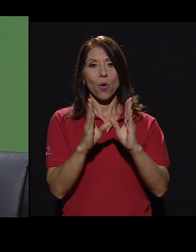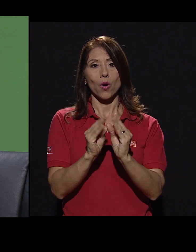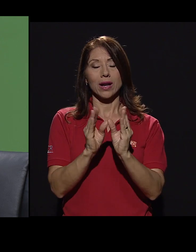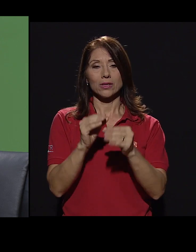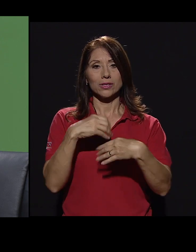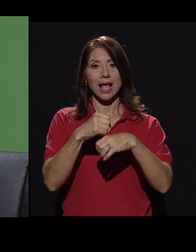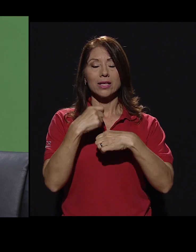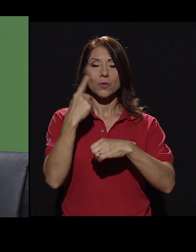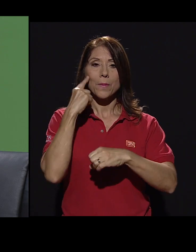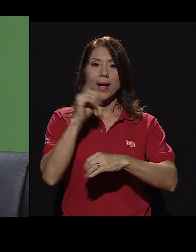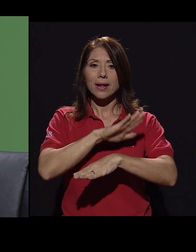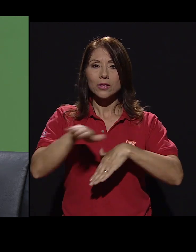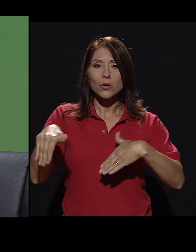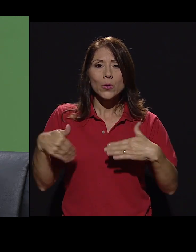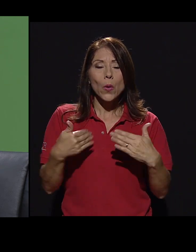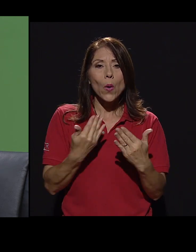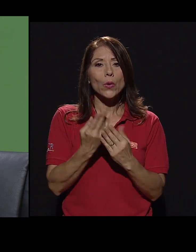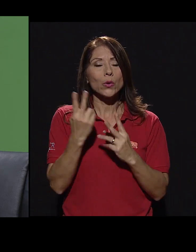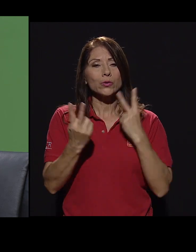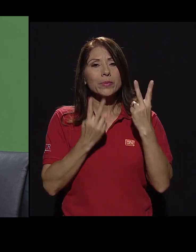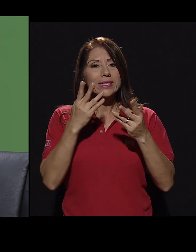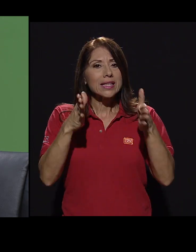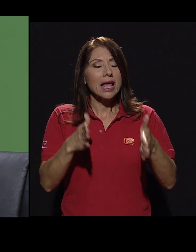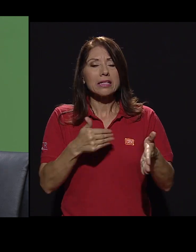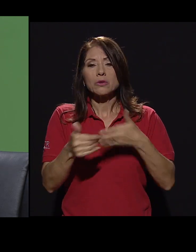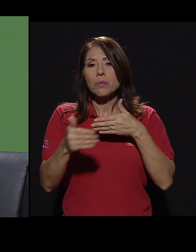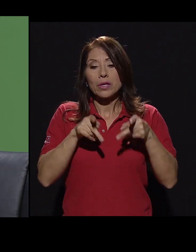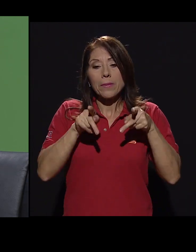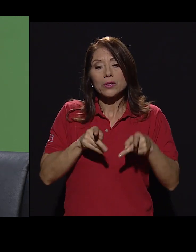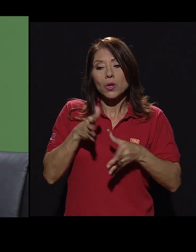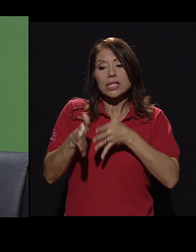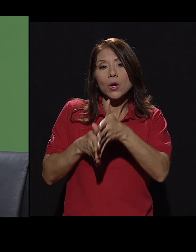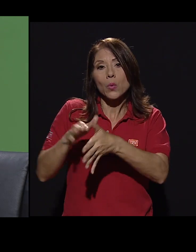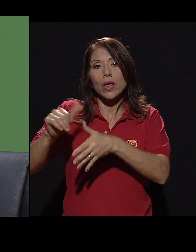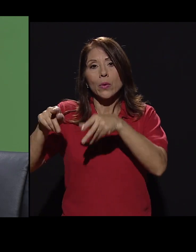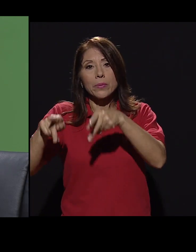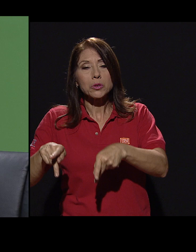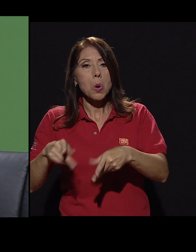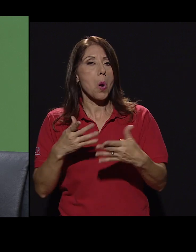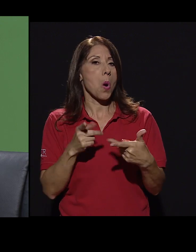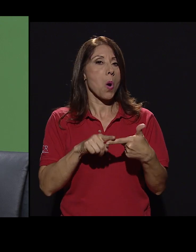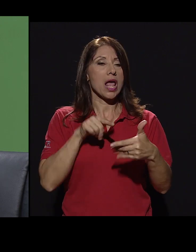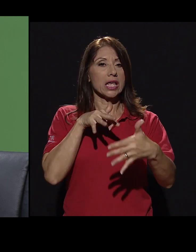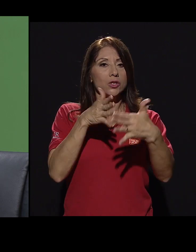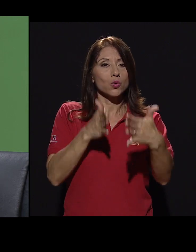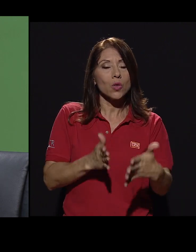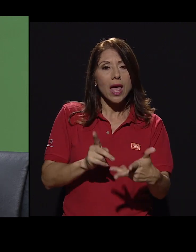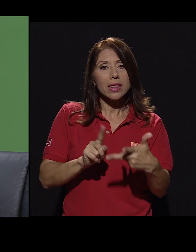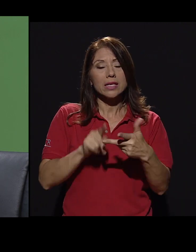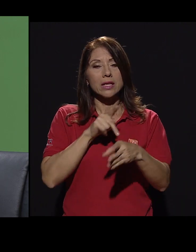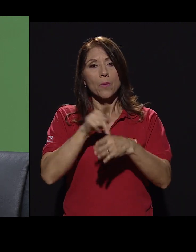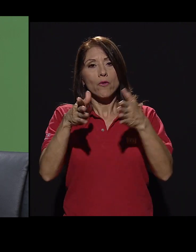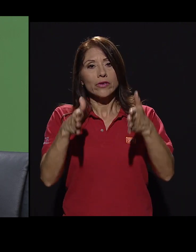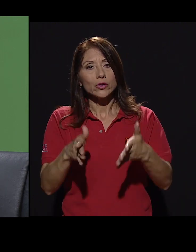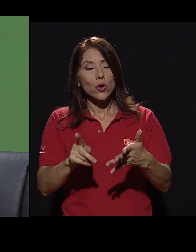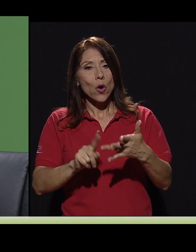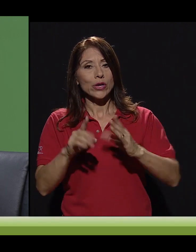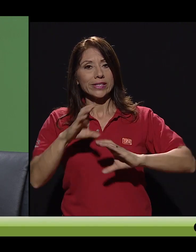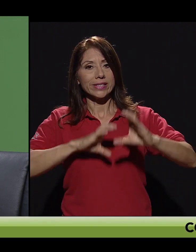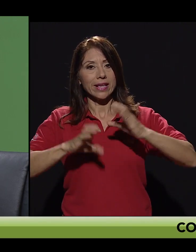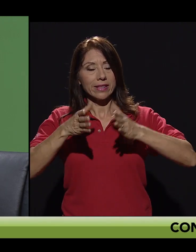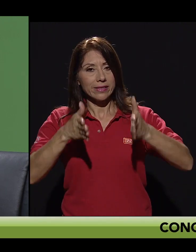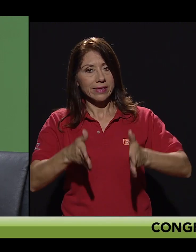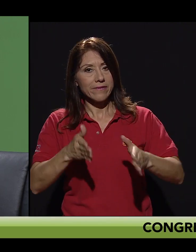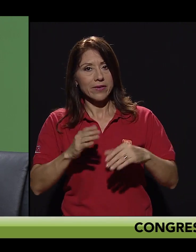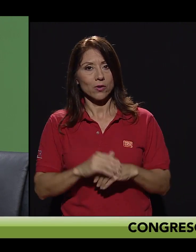exactamente Para todos los visitantes Ya sean cuidadores Ya sean estudiantes Ya sean profesionales Ya sean